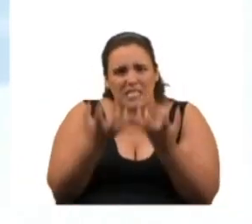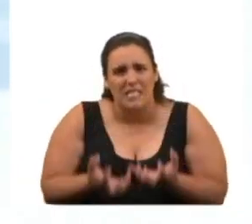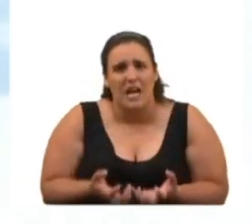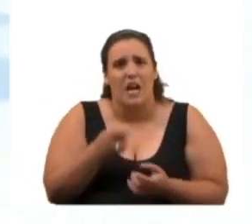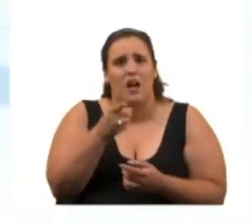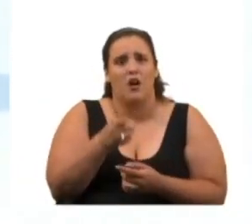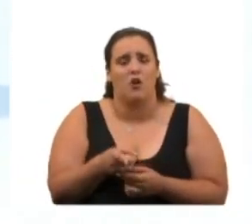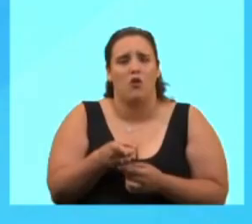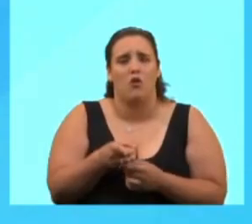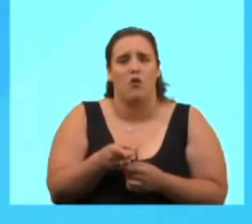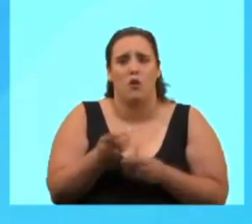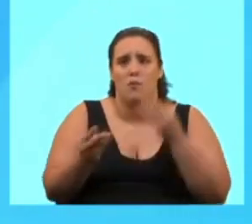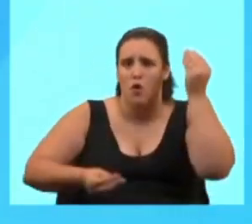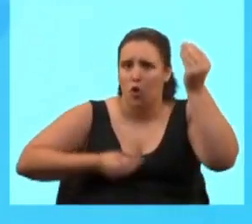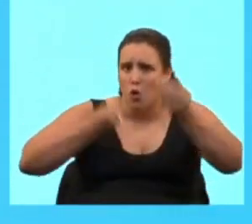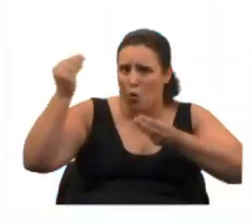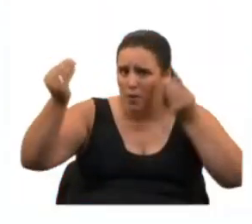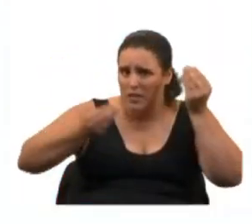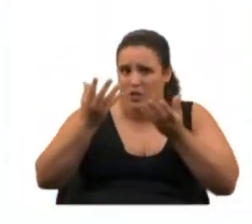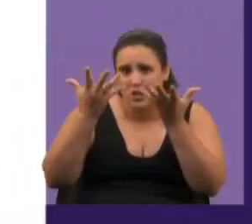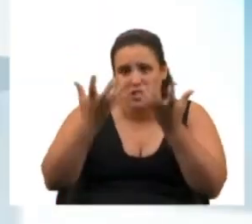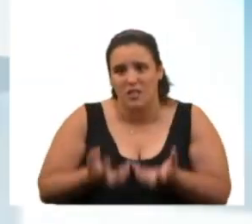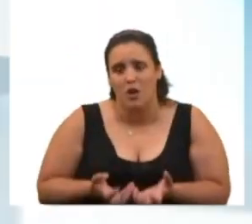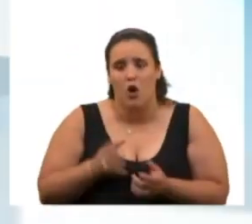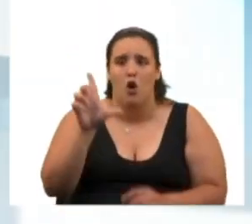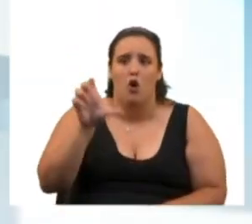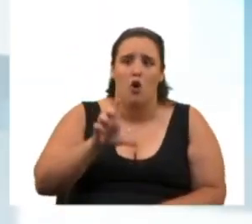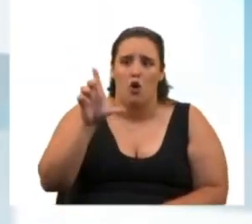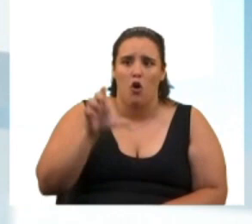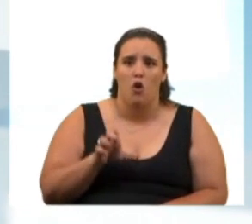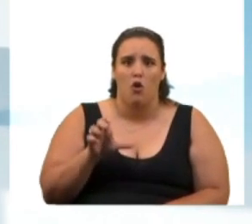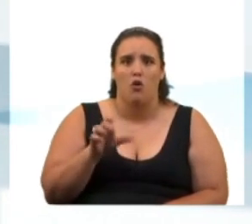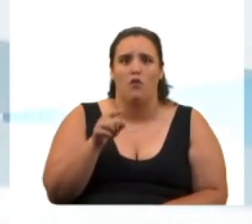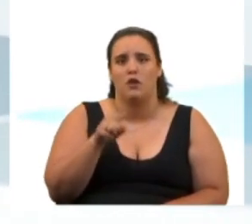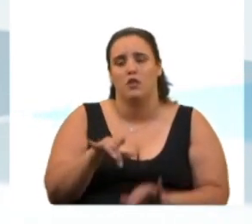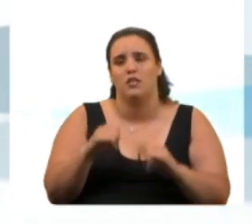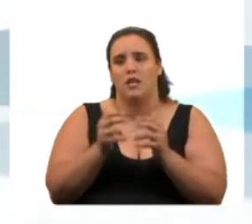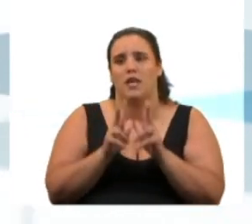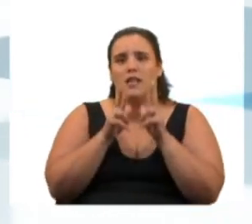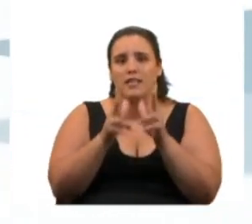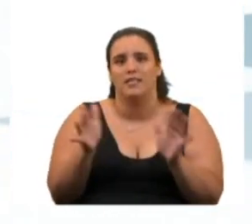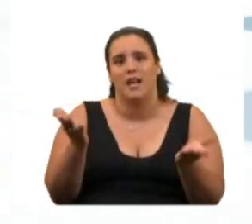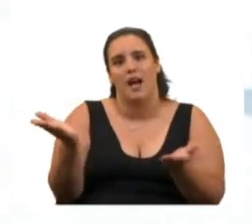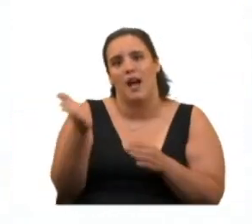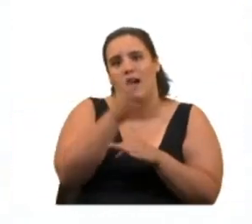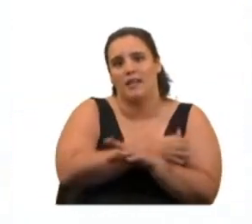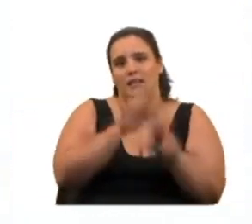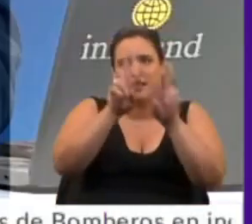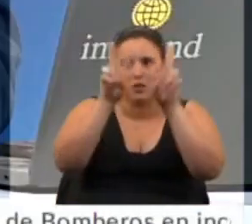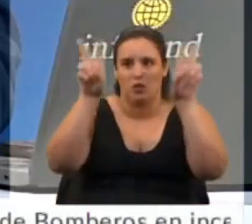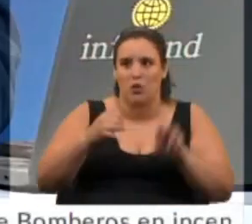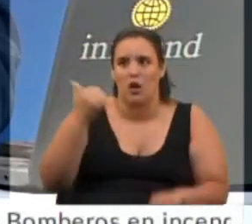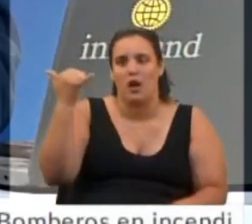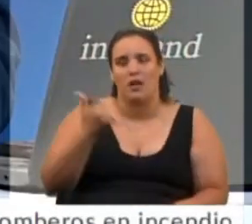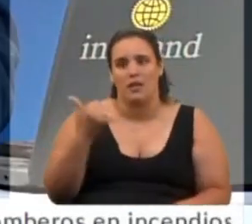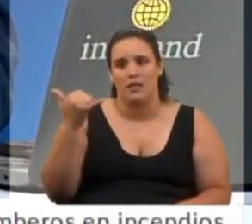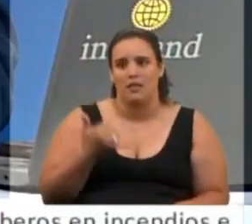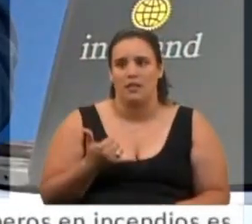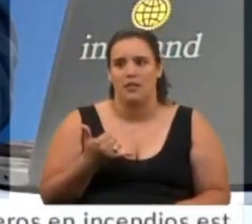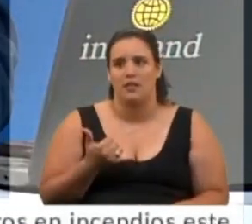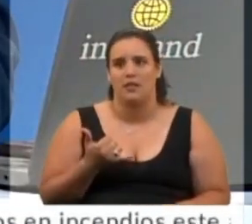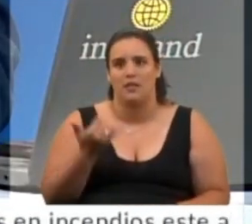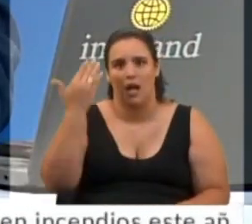la sequía es preocupación. Por supuesto que, como les decía, en los avances tenemos